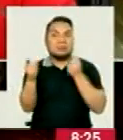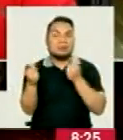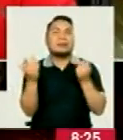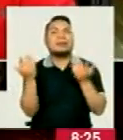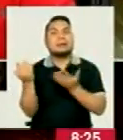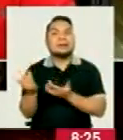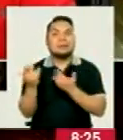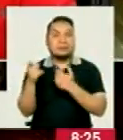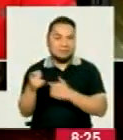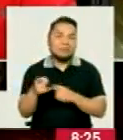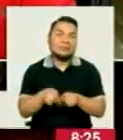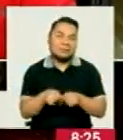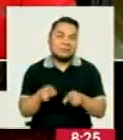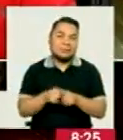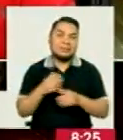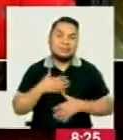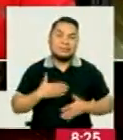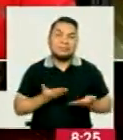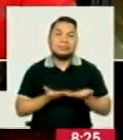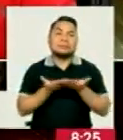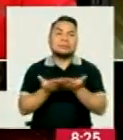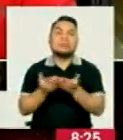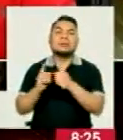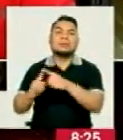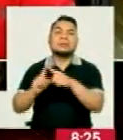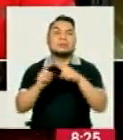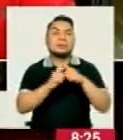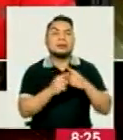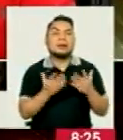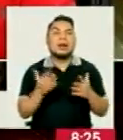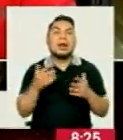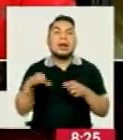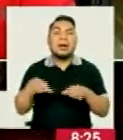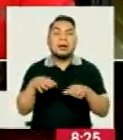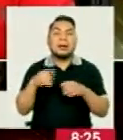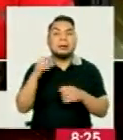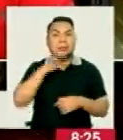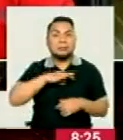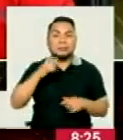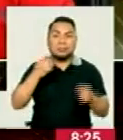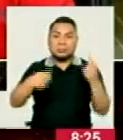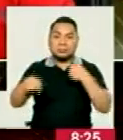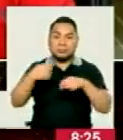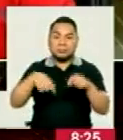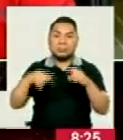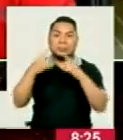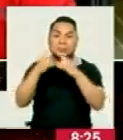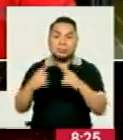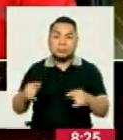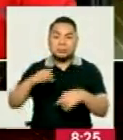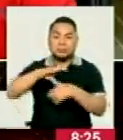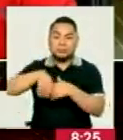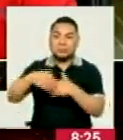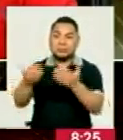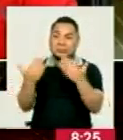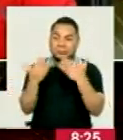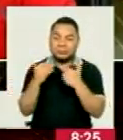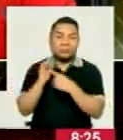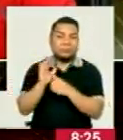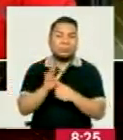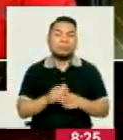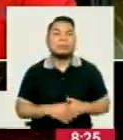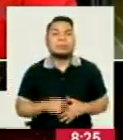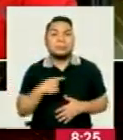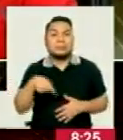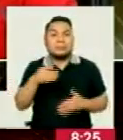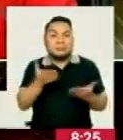en los alrededores hay diferentes tipos de ventas que se realizan, de emprendimientos que también se muestran. Entonces no solamente se acerca